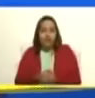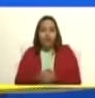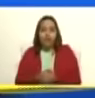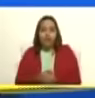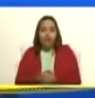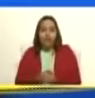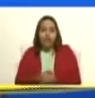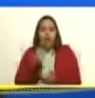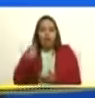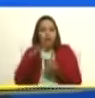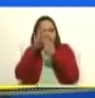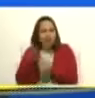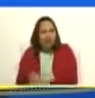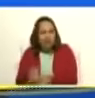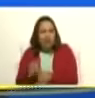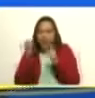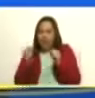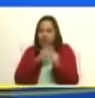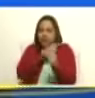eminentemente autoritario.